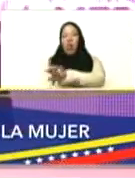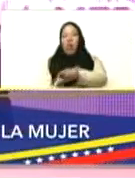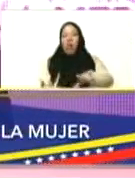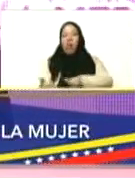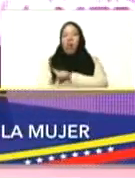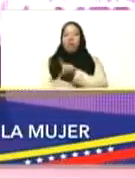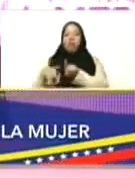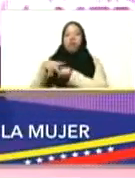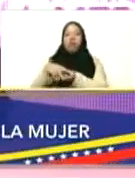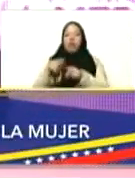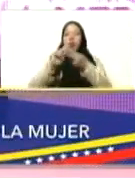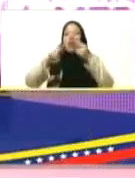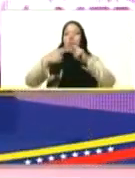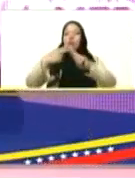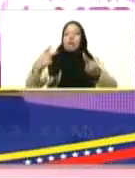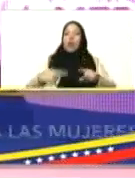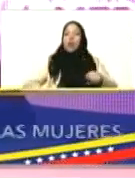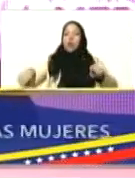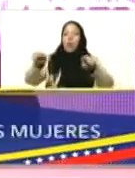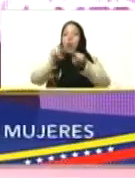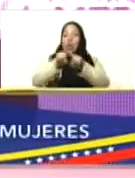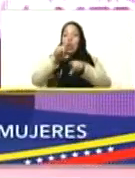paz y la igualdad.